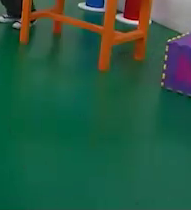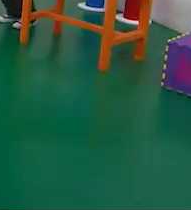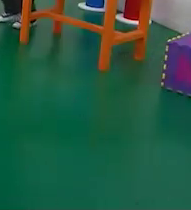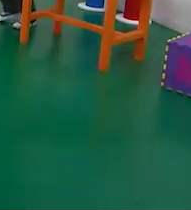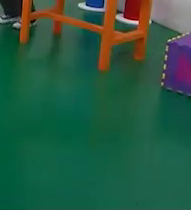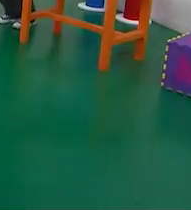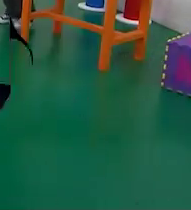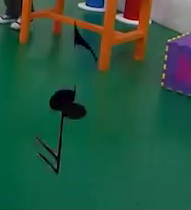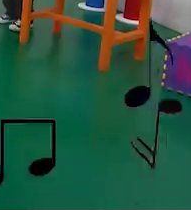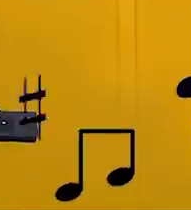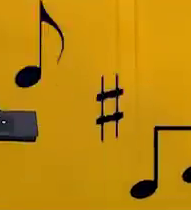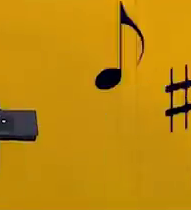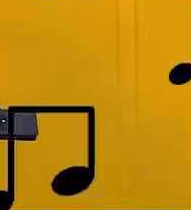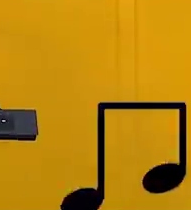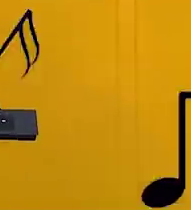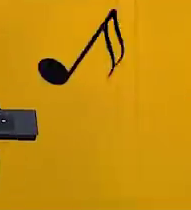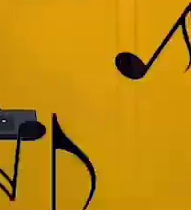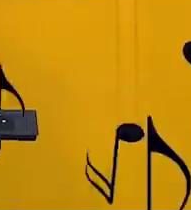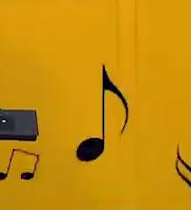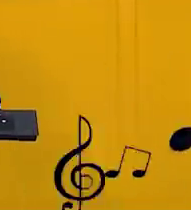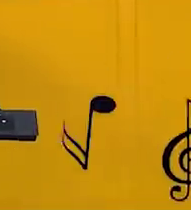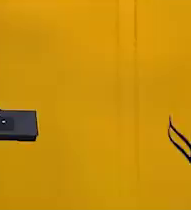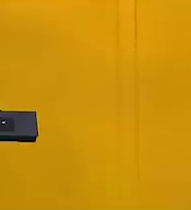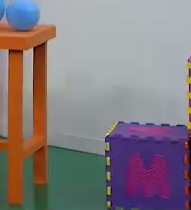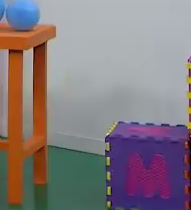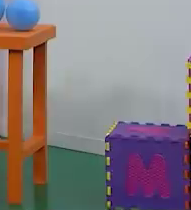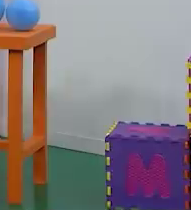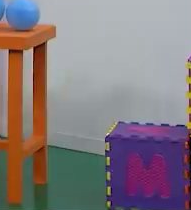Agudo como el violín.